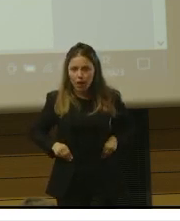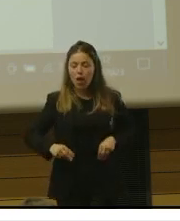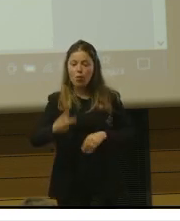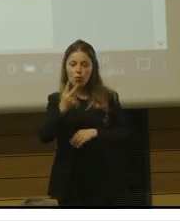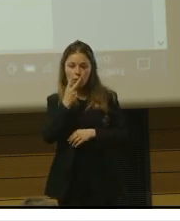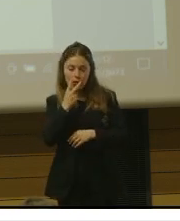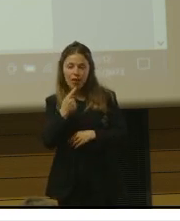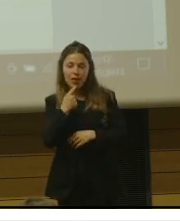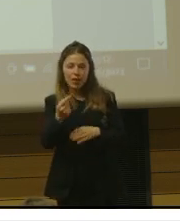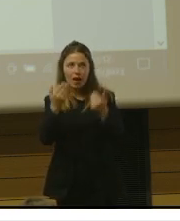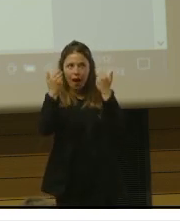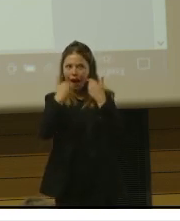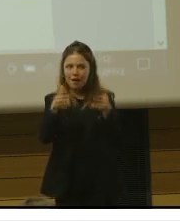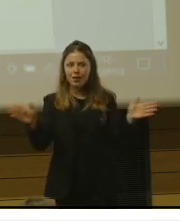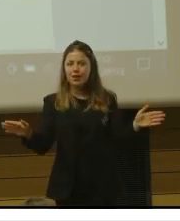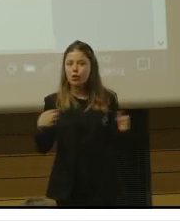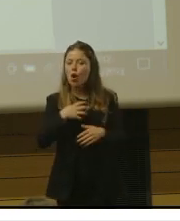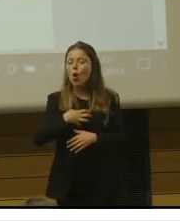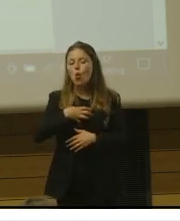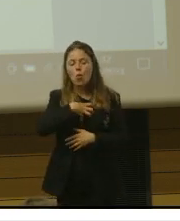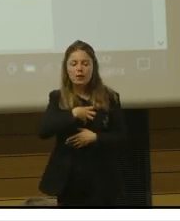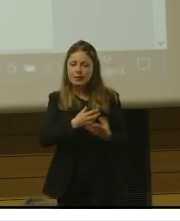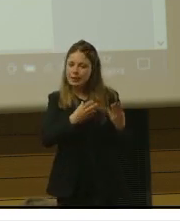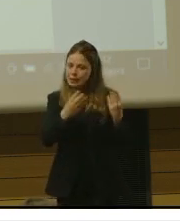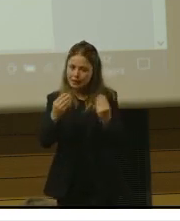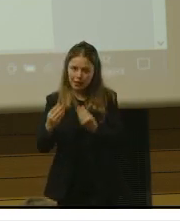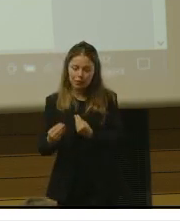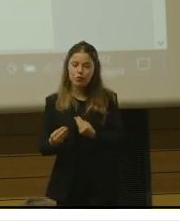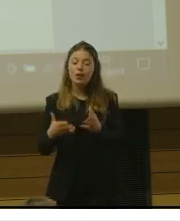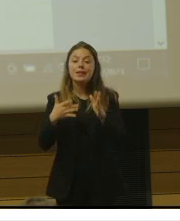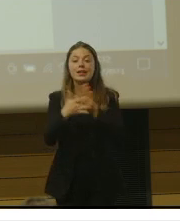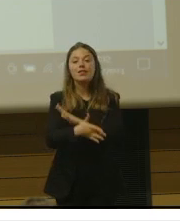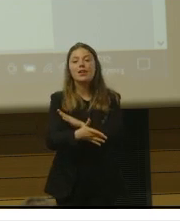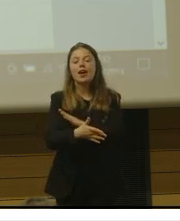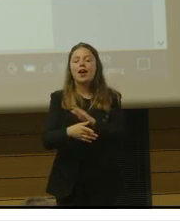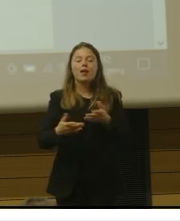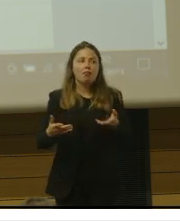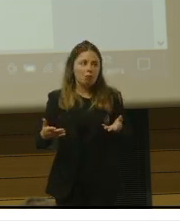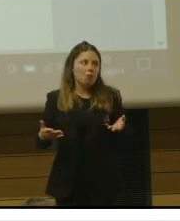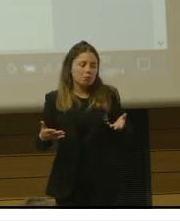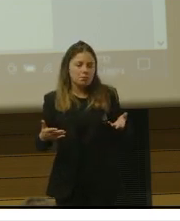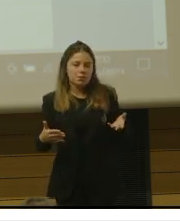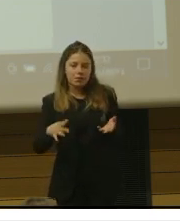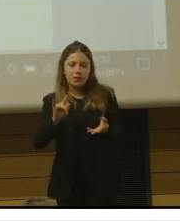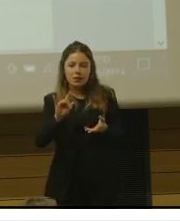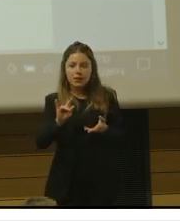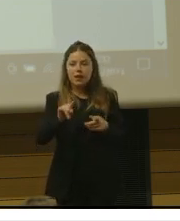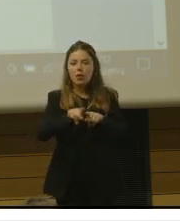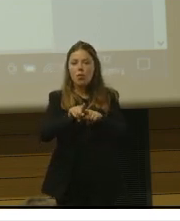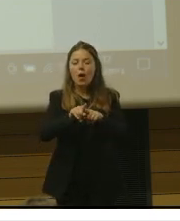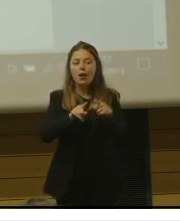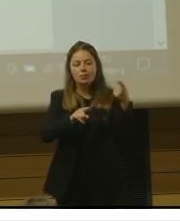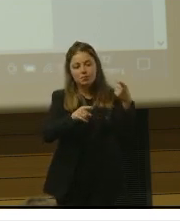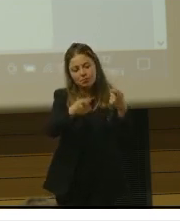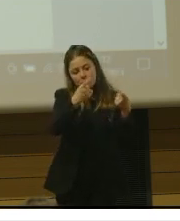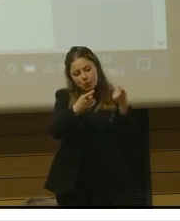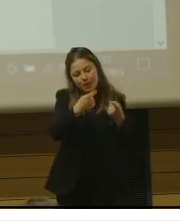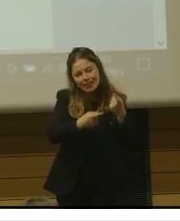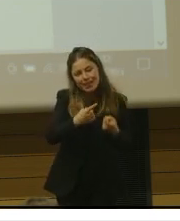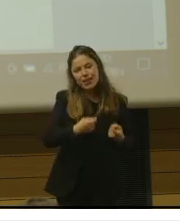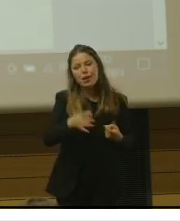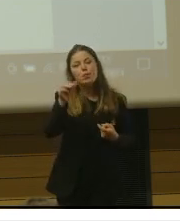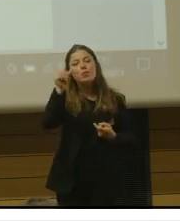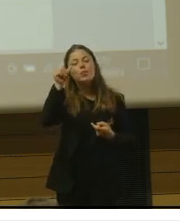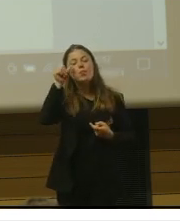y decirlo abiertamente, pues cuesta mucho, ¿no? Entonces, a pesar de que forma parte del, bueno, pues del screening, ¿no? Que se le hace a todas